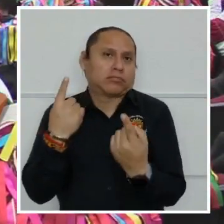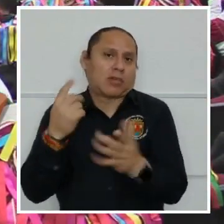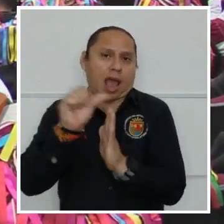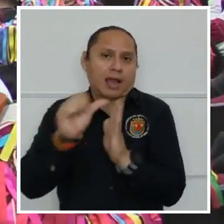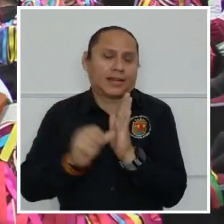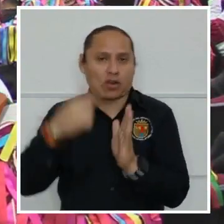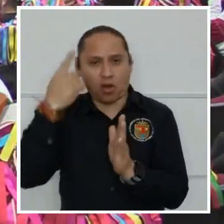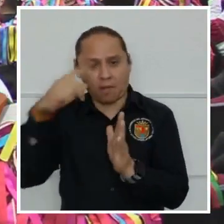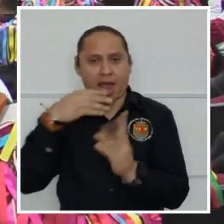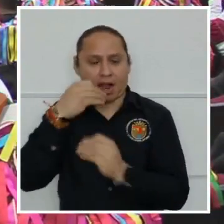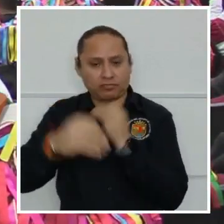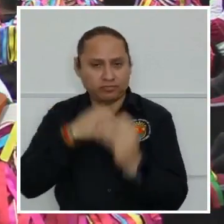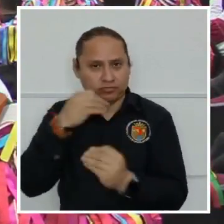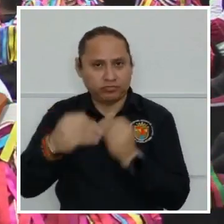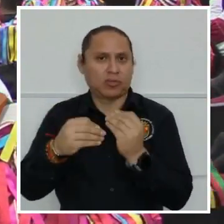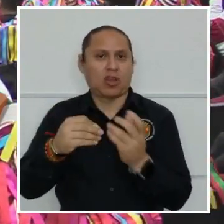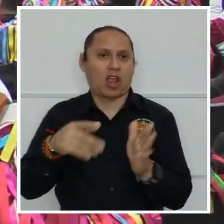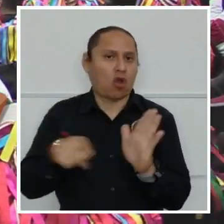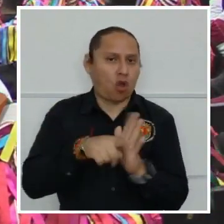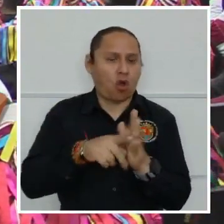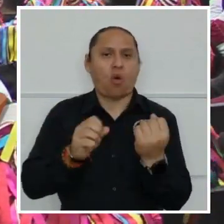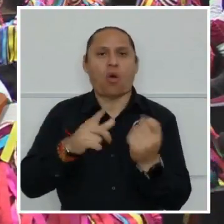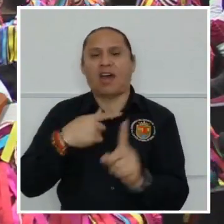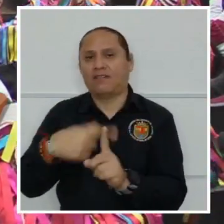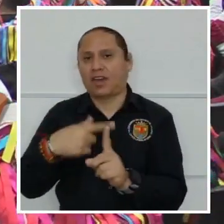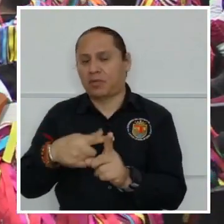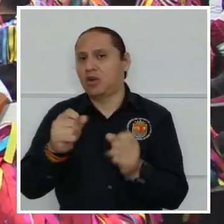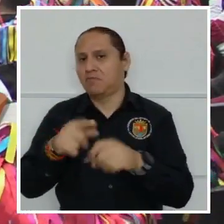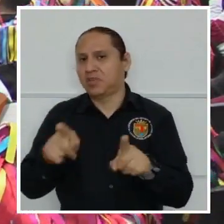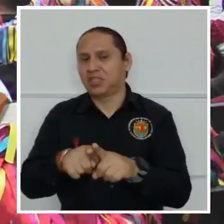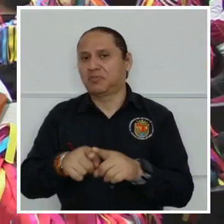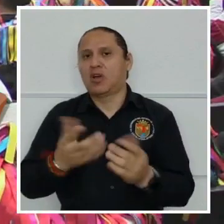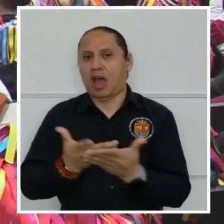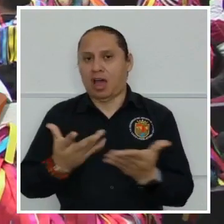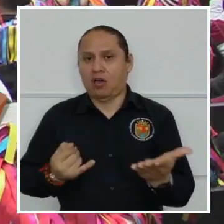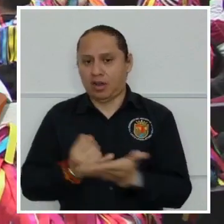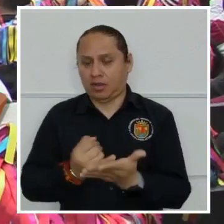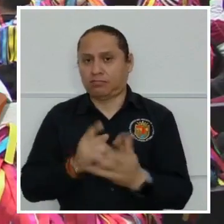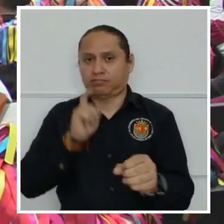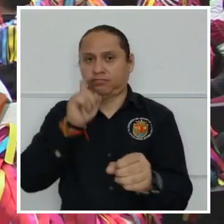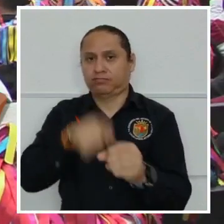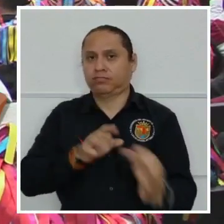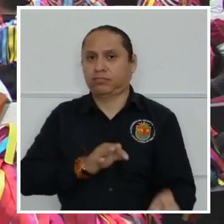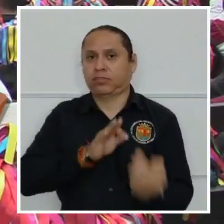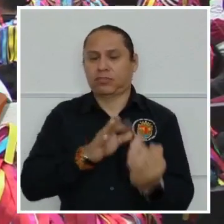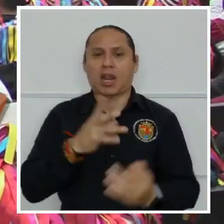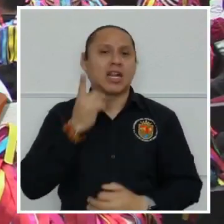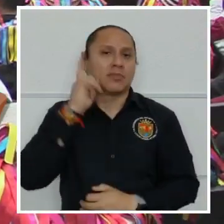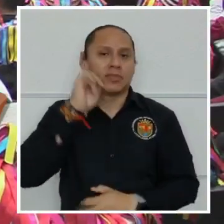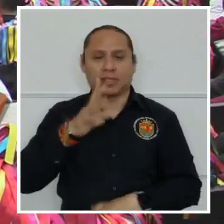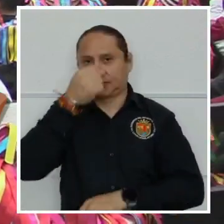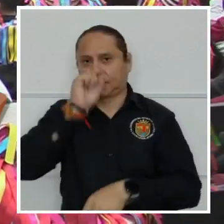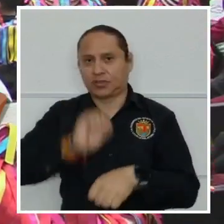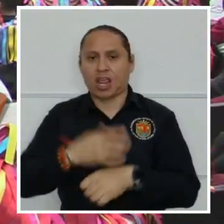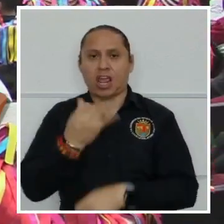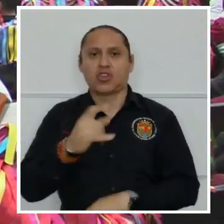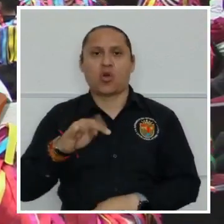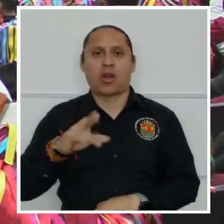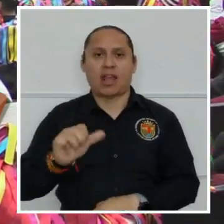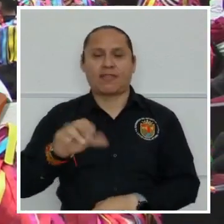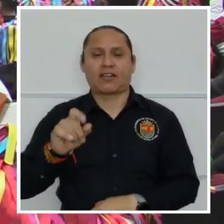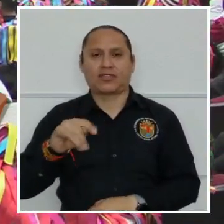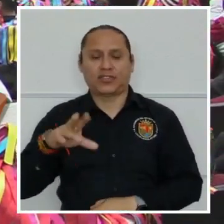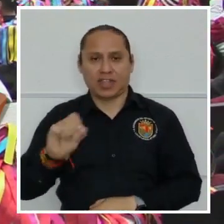artículo para debatirlo en contra o a favor en lo particular, sírvase inscribirse personalmente ante la diputada secretaria Yolanda